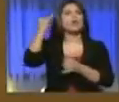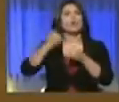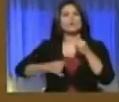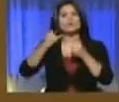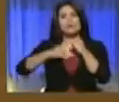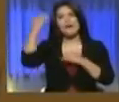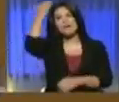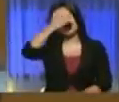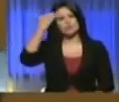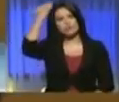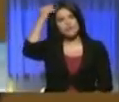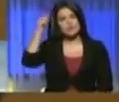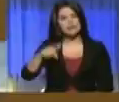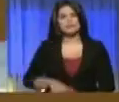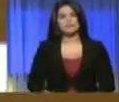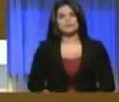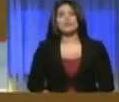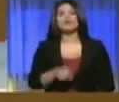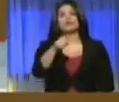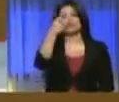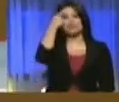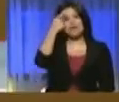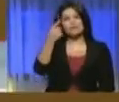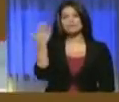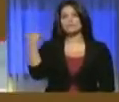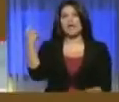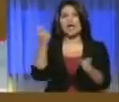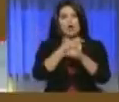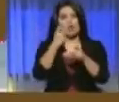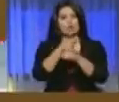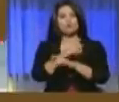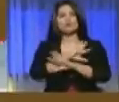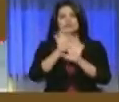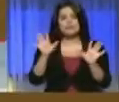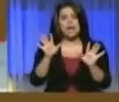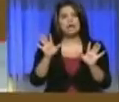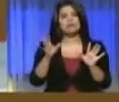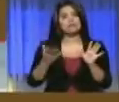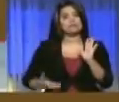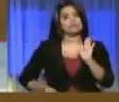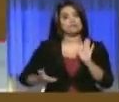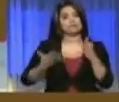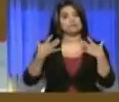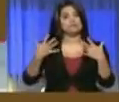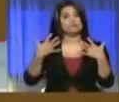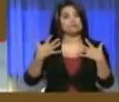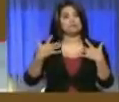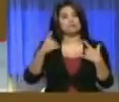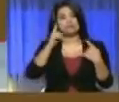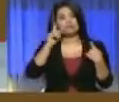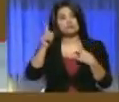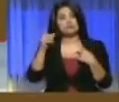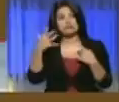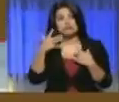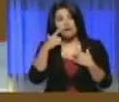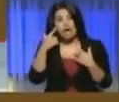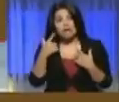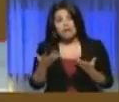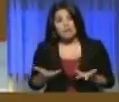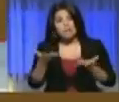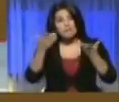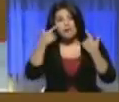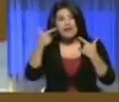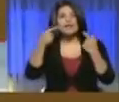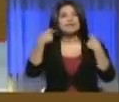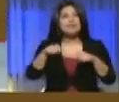Saudita, presidente. Como usted bien sabe, en el mes de agosto, dadas las altas temperaturas que se presentan en Riad, todo el